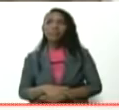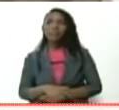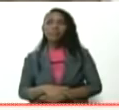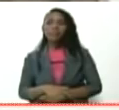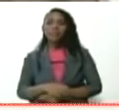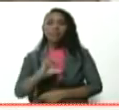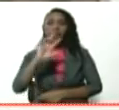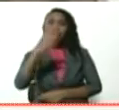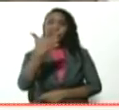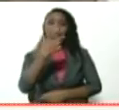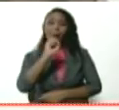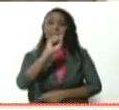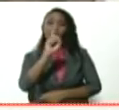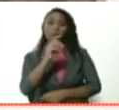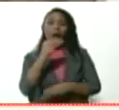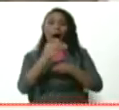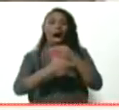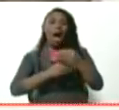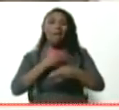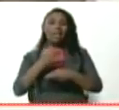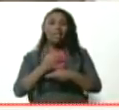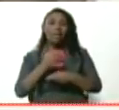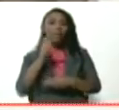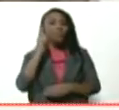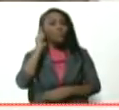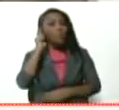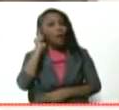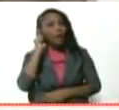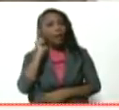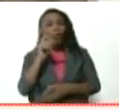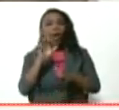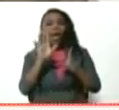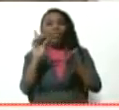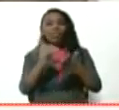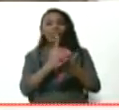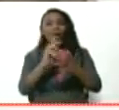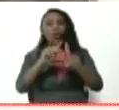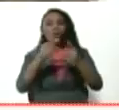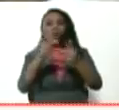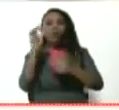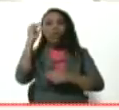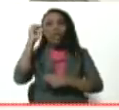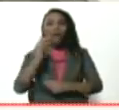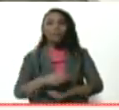La tercera pregunta la realiza Josmari Escalona por el diario El Nuevo Día.